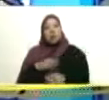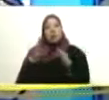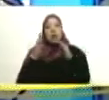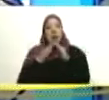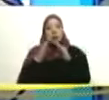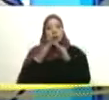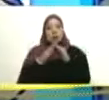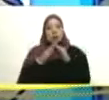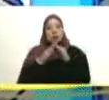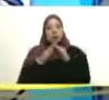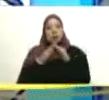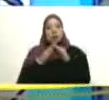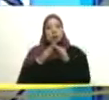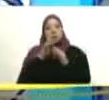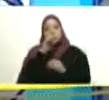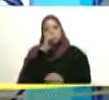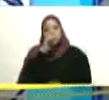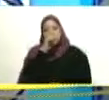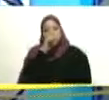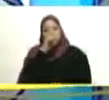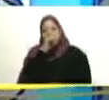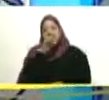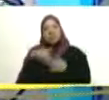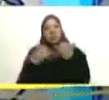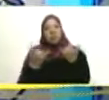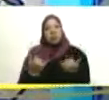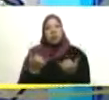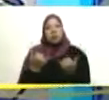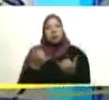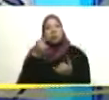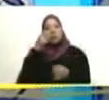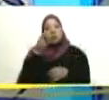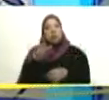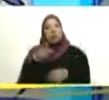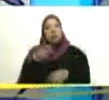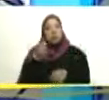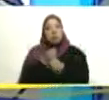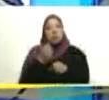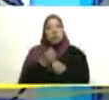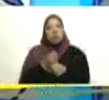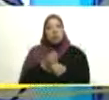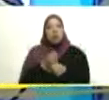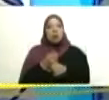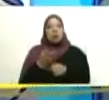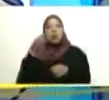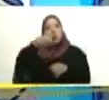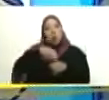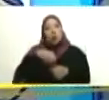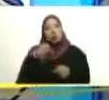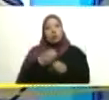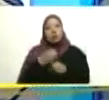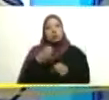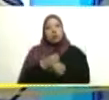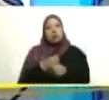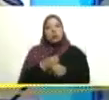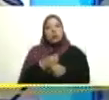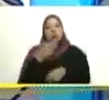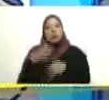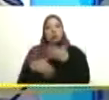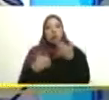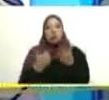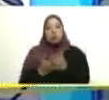Venezuela contaba con una vacuna, pudiéramos decir, que permitió que de manera localizada, porque es una de las virtudes